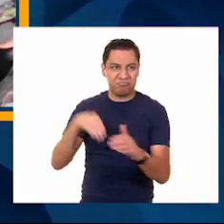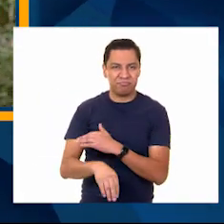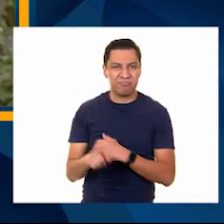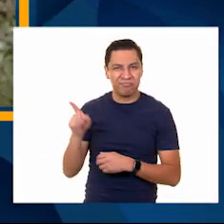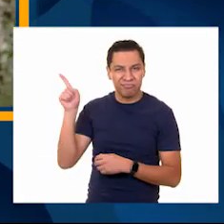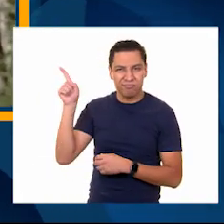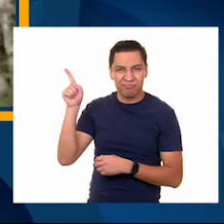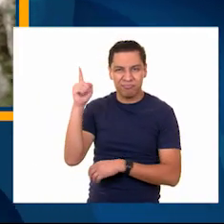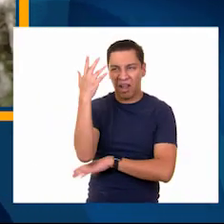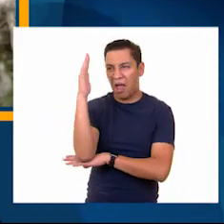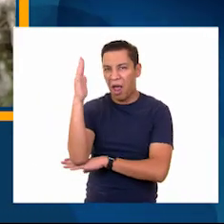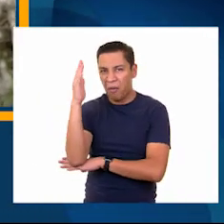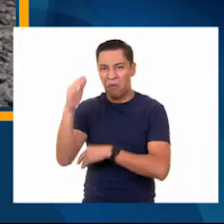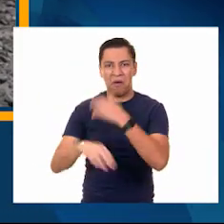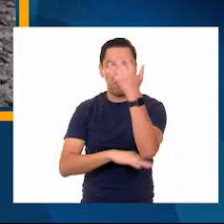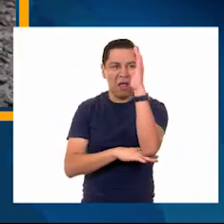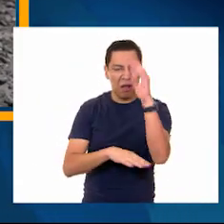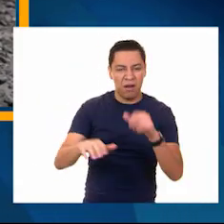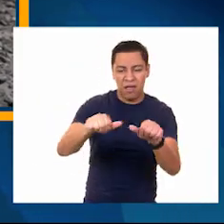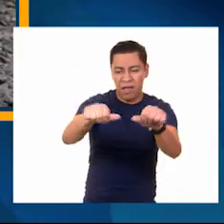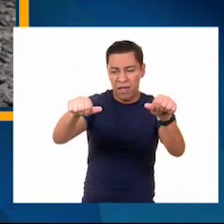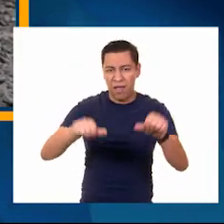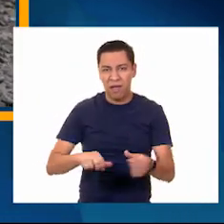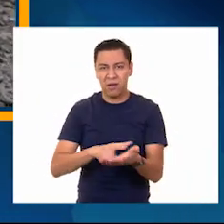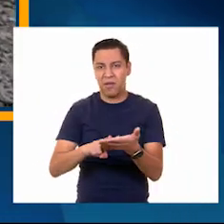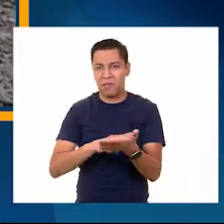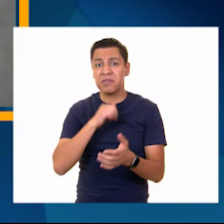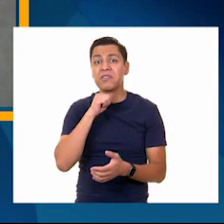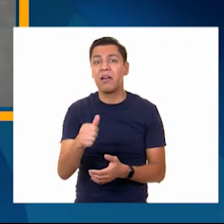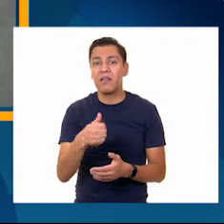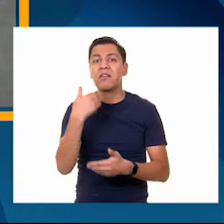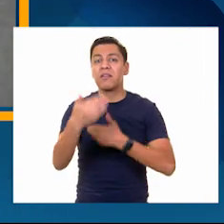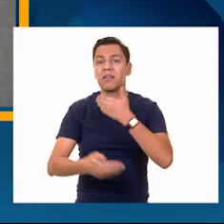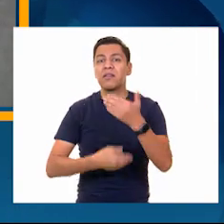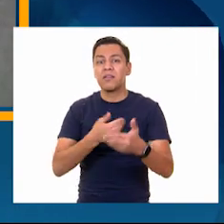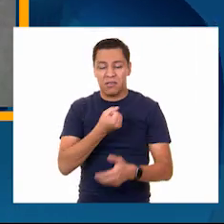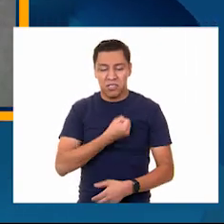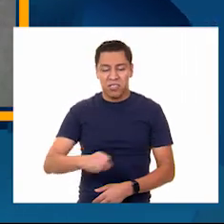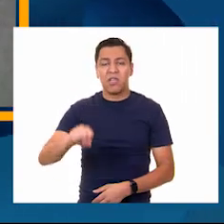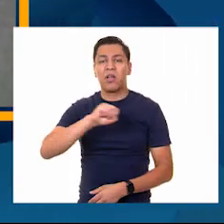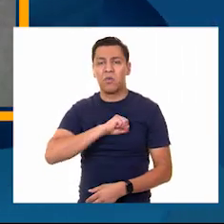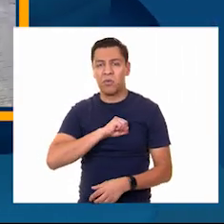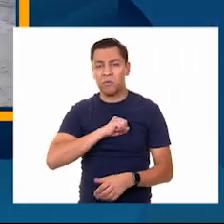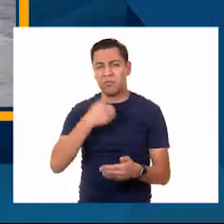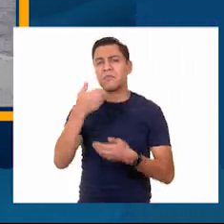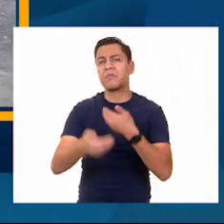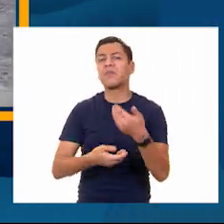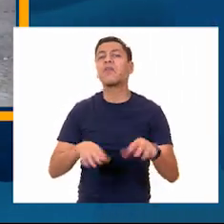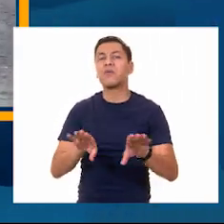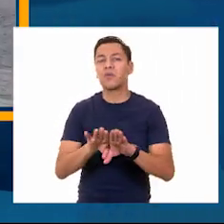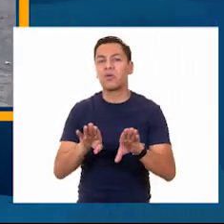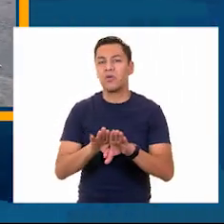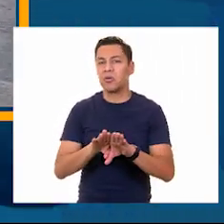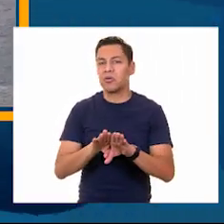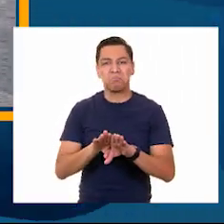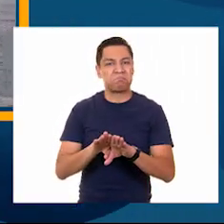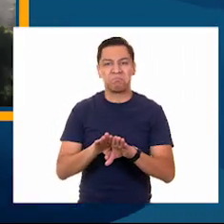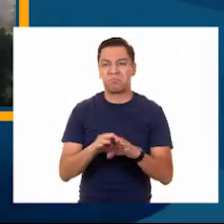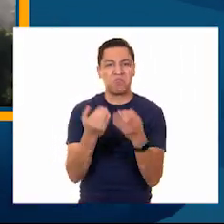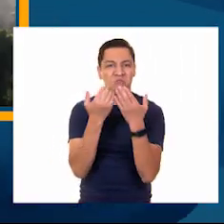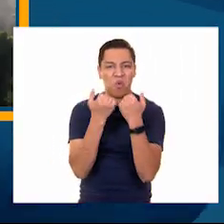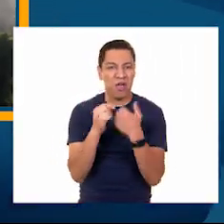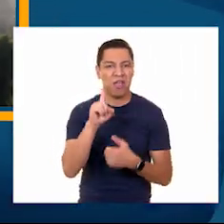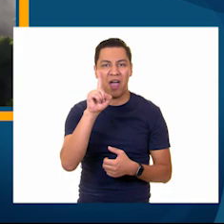Sin vegetación, los seres humanos aumentan la posibilidad de que las generaciones futuras no cuenten con bienes